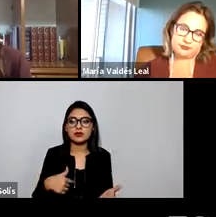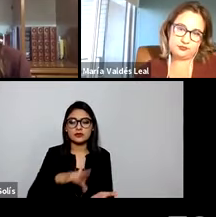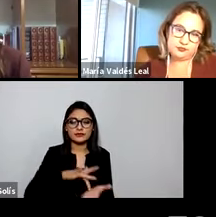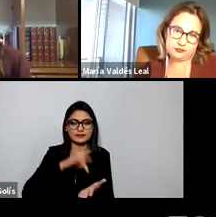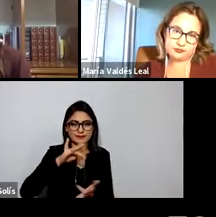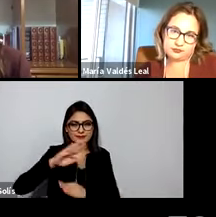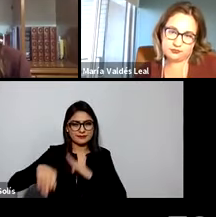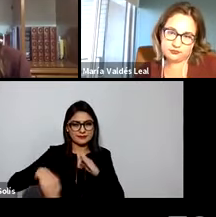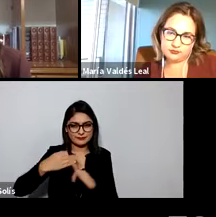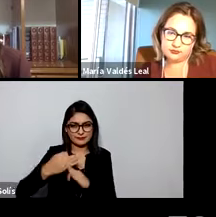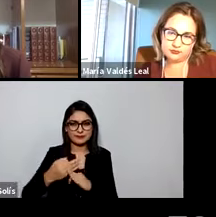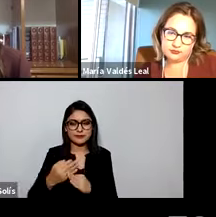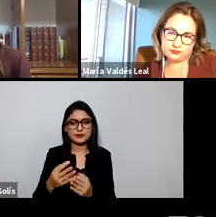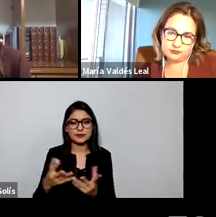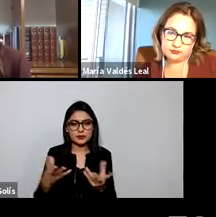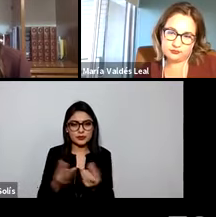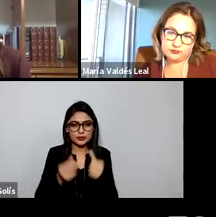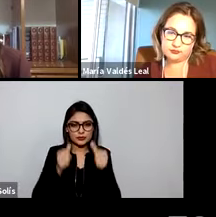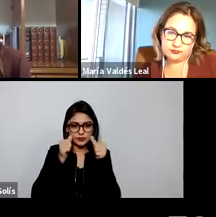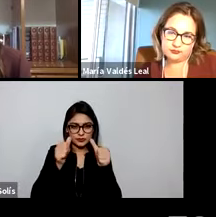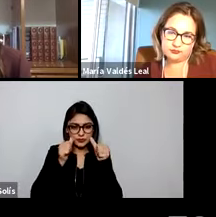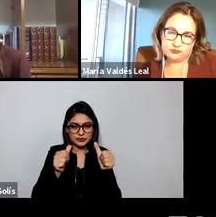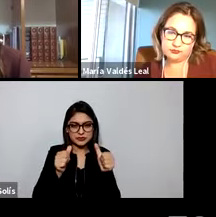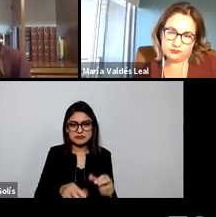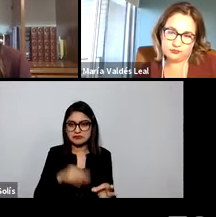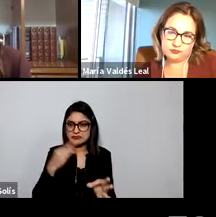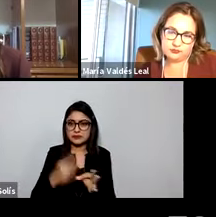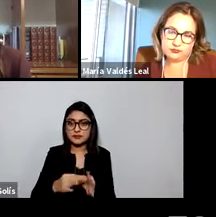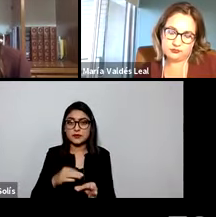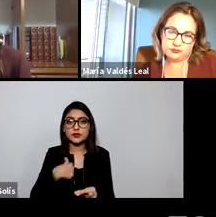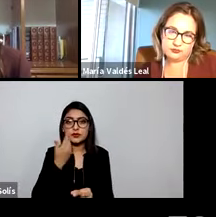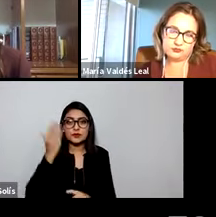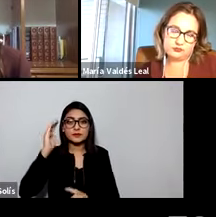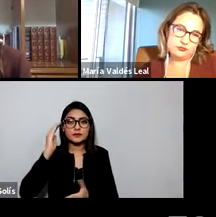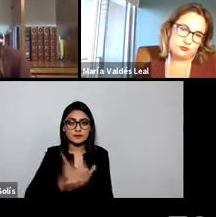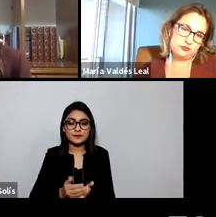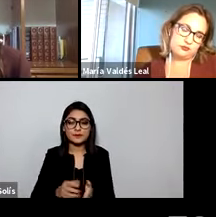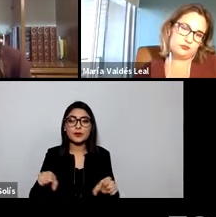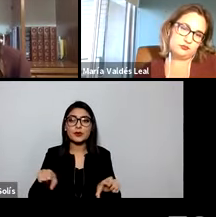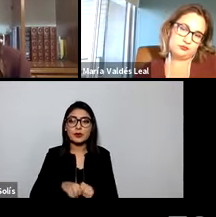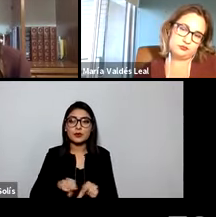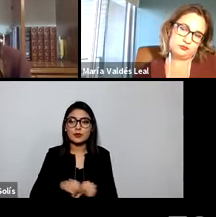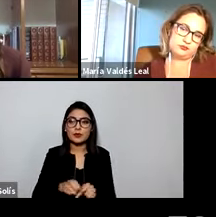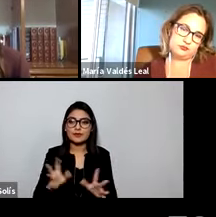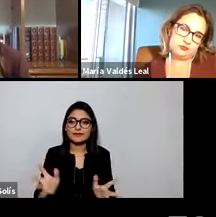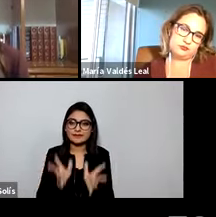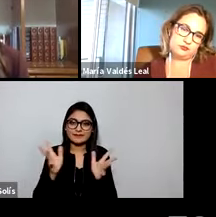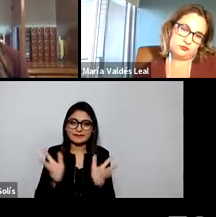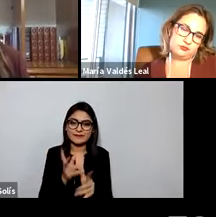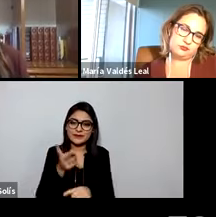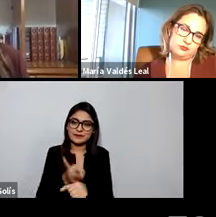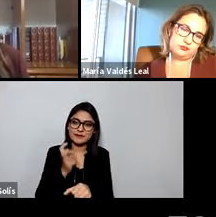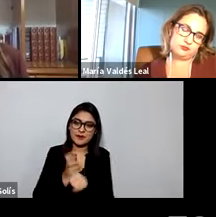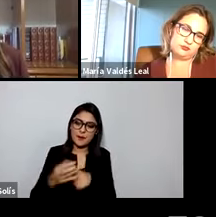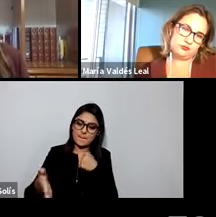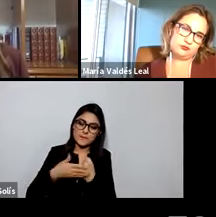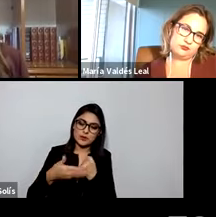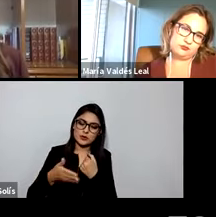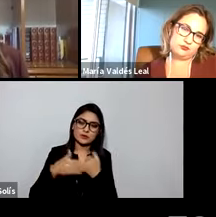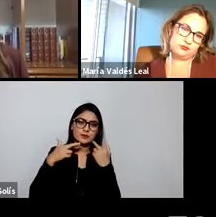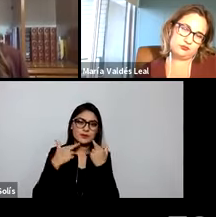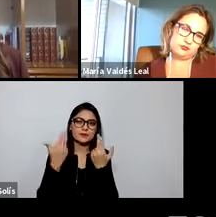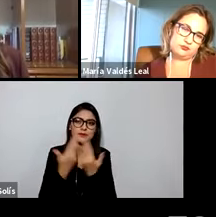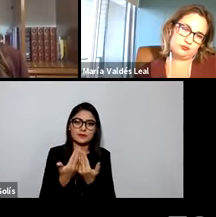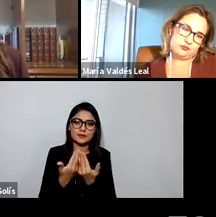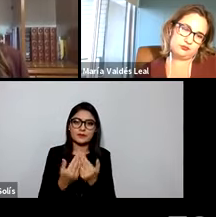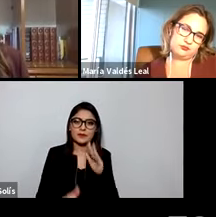por acompañarnos, me gustaría cerrar invitándolos a la siguiente sesión que tendremos